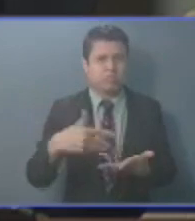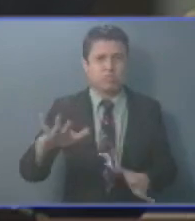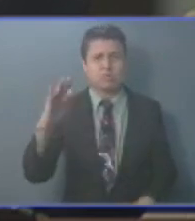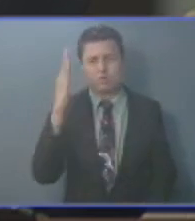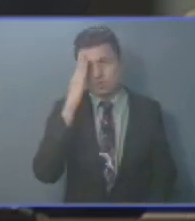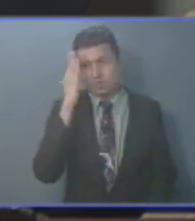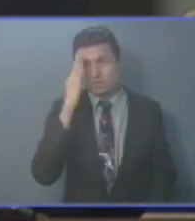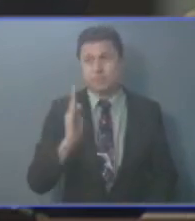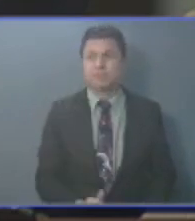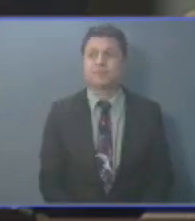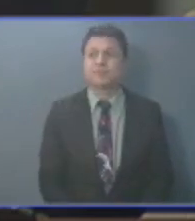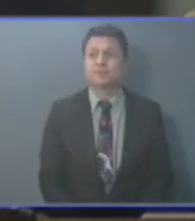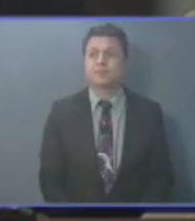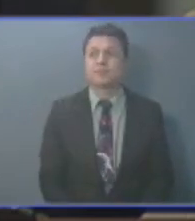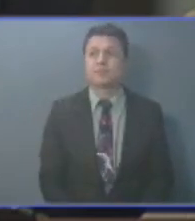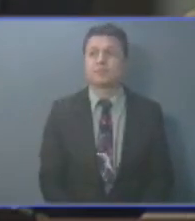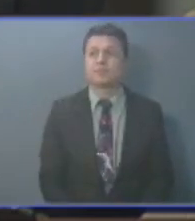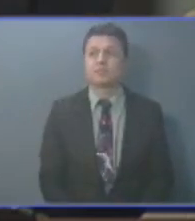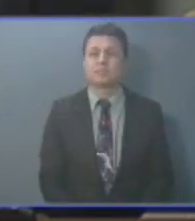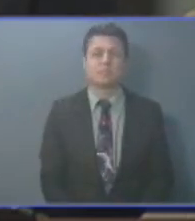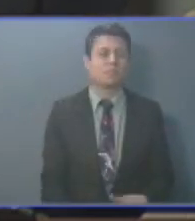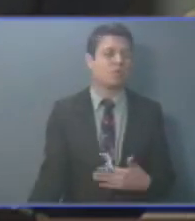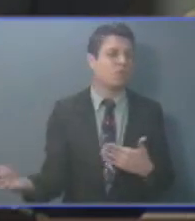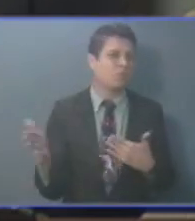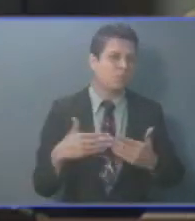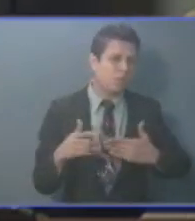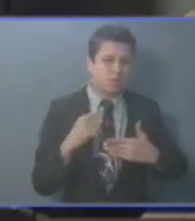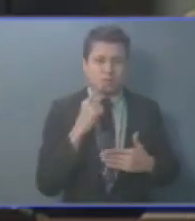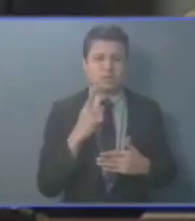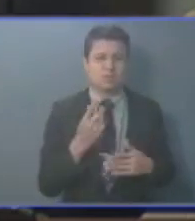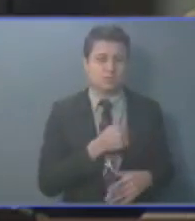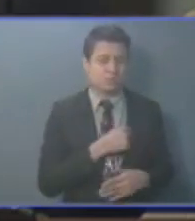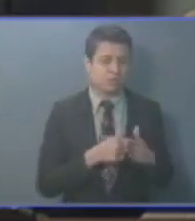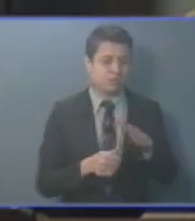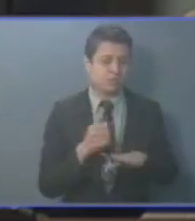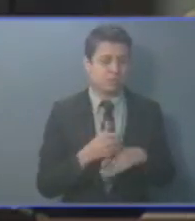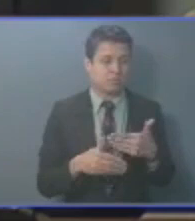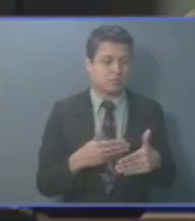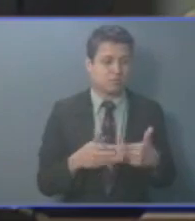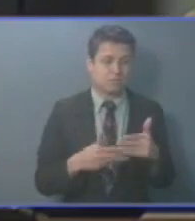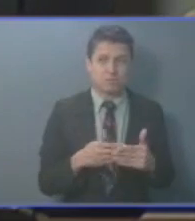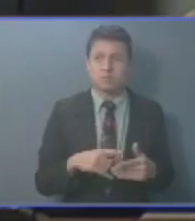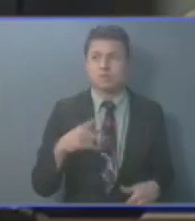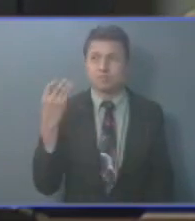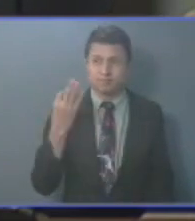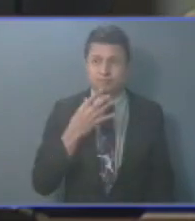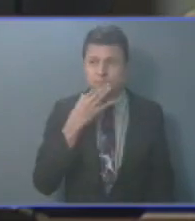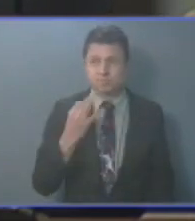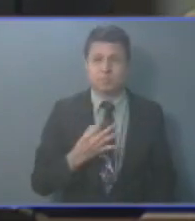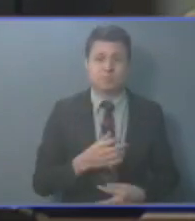30%. Independiente de quien administre esto, de verdad